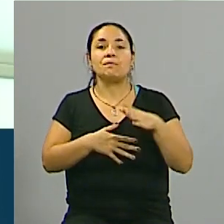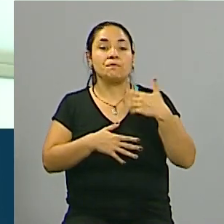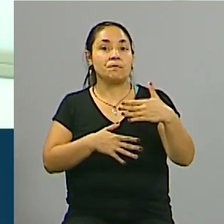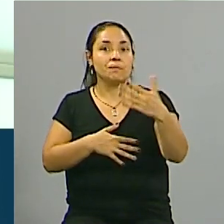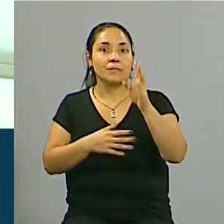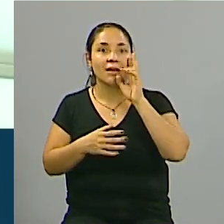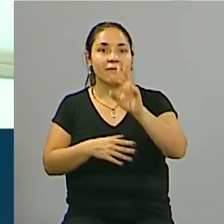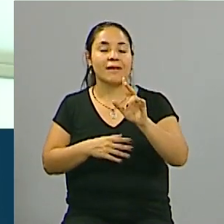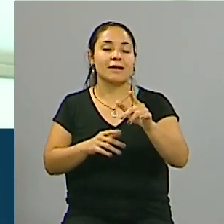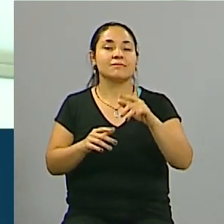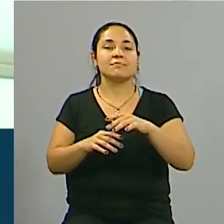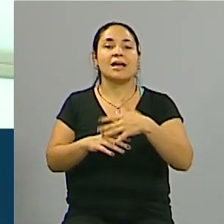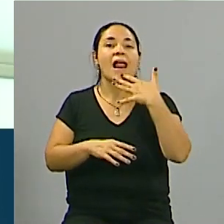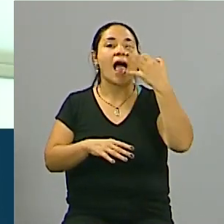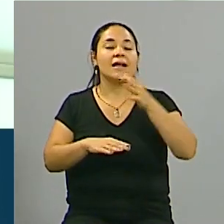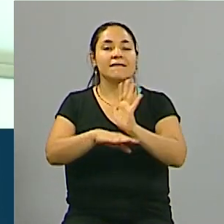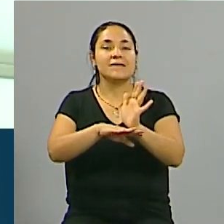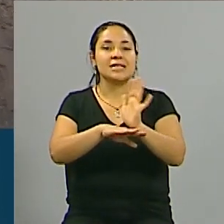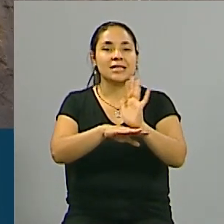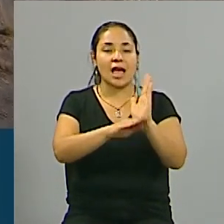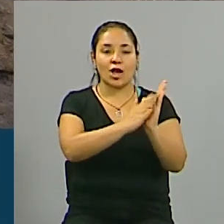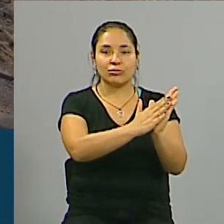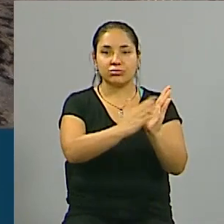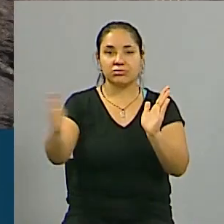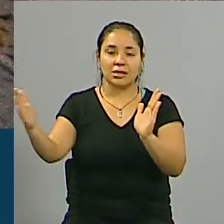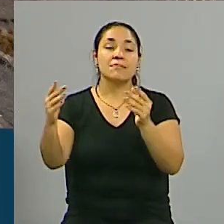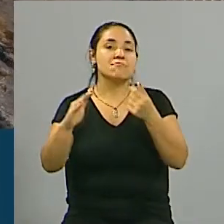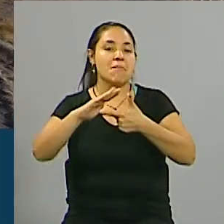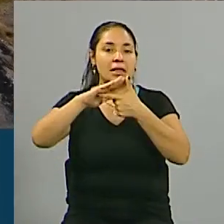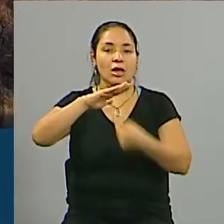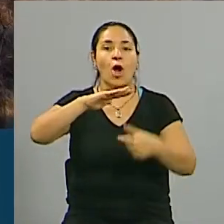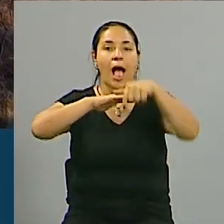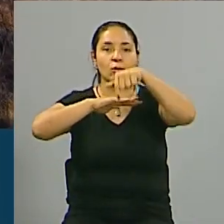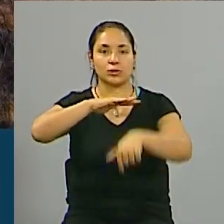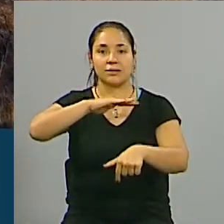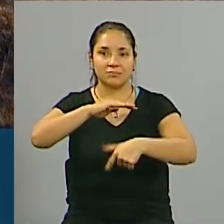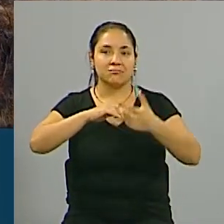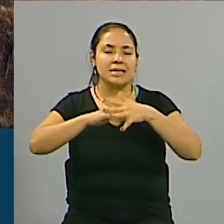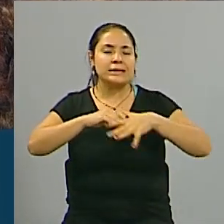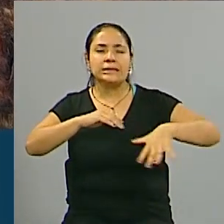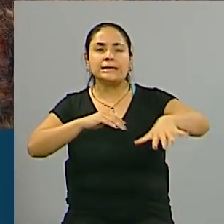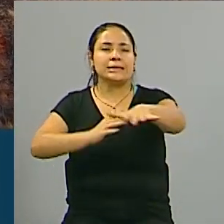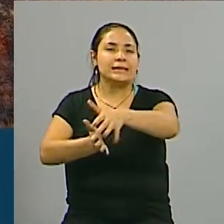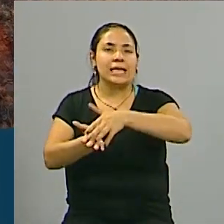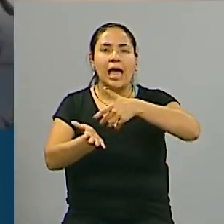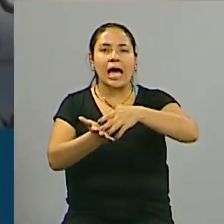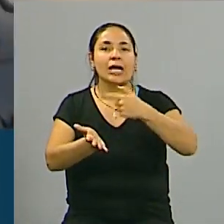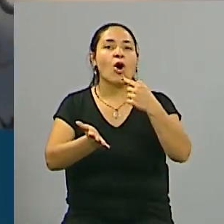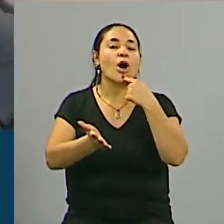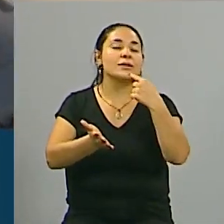ver el producto final y el estreno del documental Patagonia Austral Terra Infinita, que la vemos ahí, Terra Incógnita,